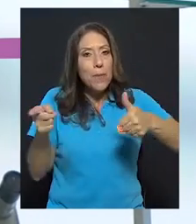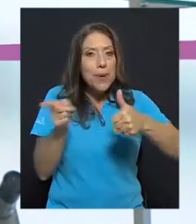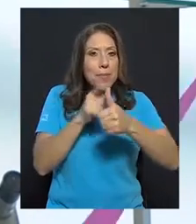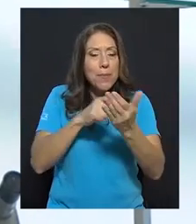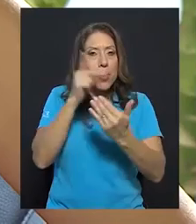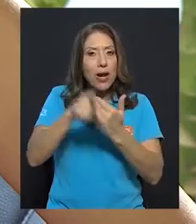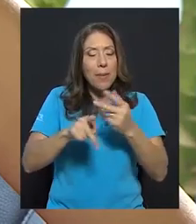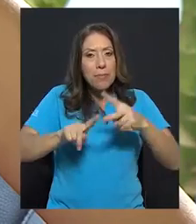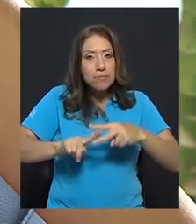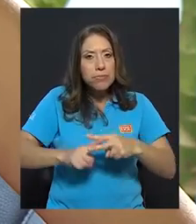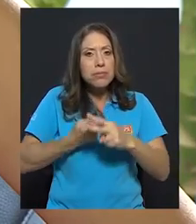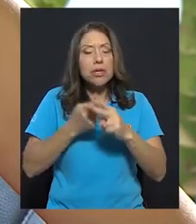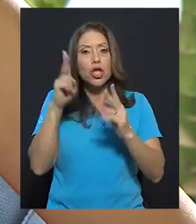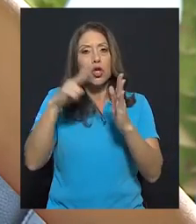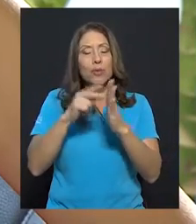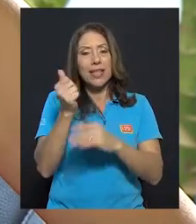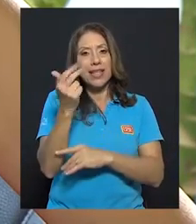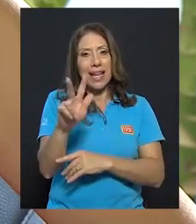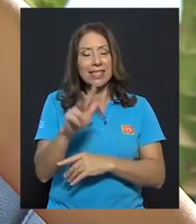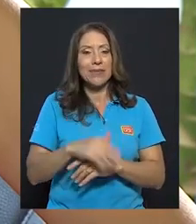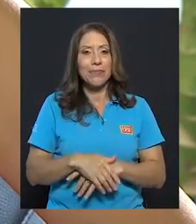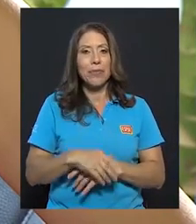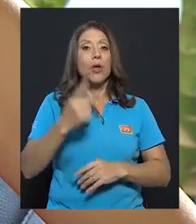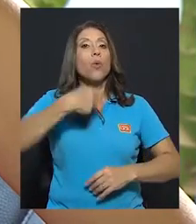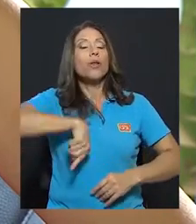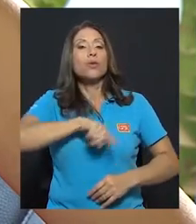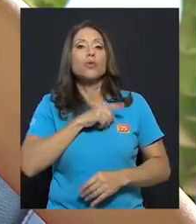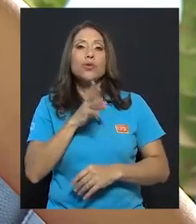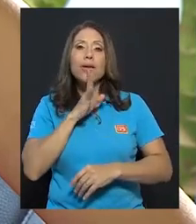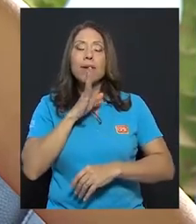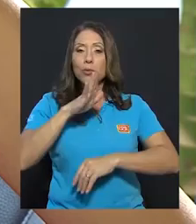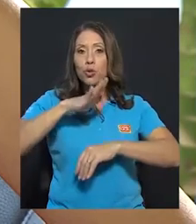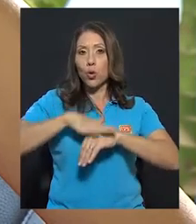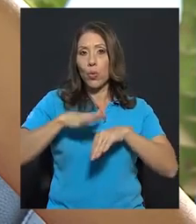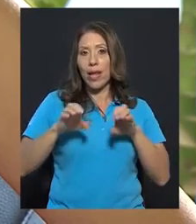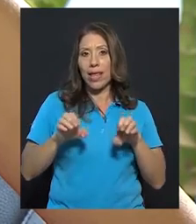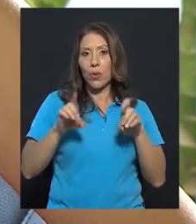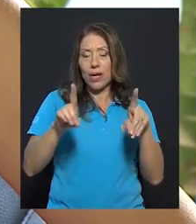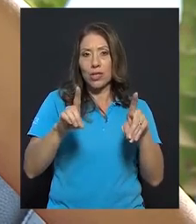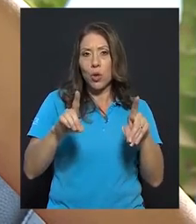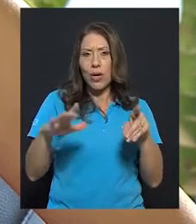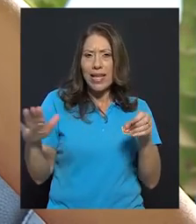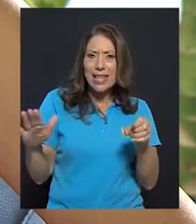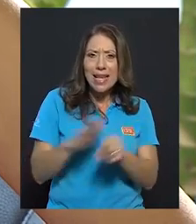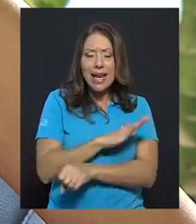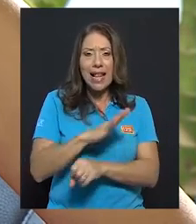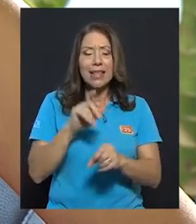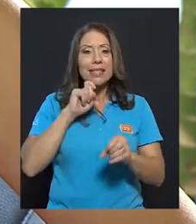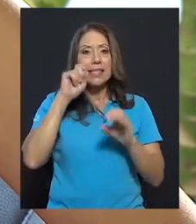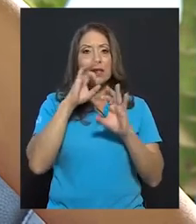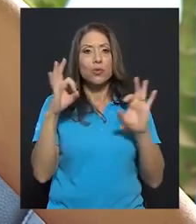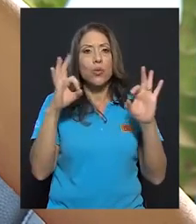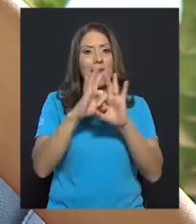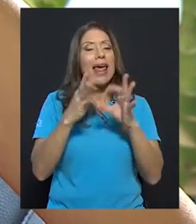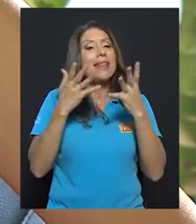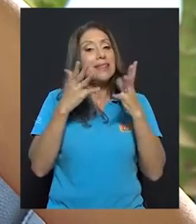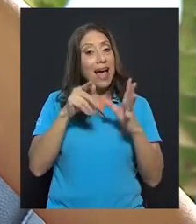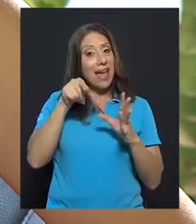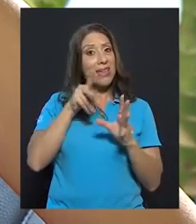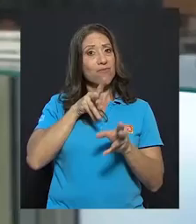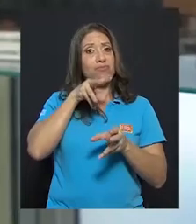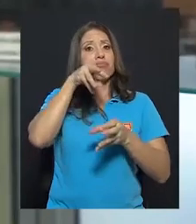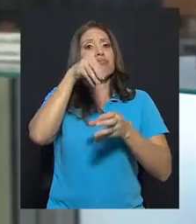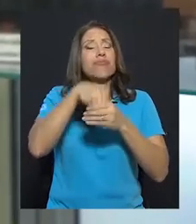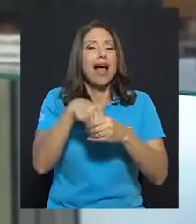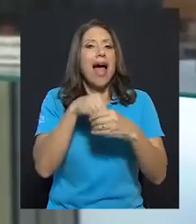el 2013. Quizás cuando hablamos en sí de educación integral de la sexualidad está implícita la